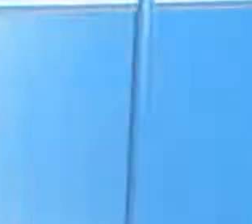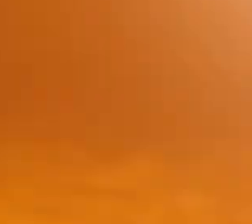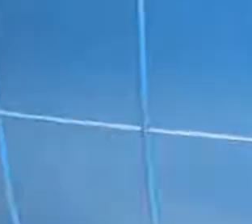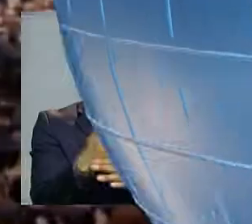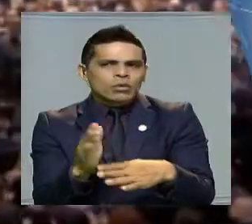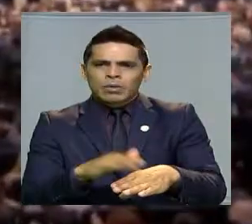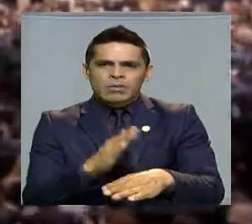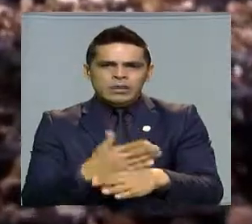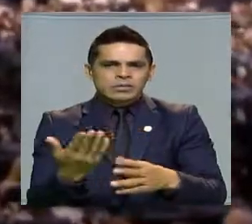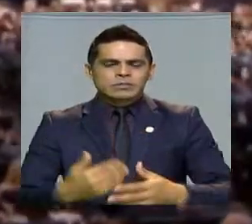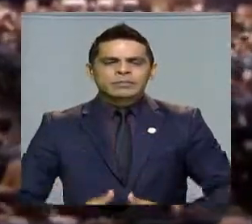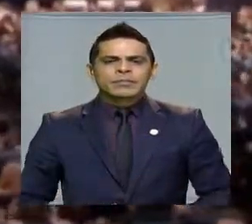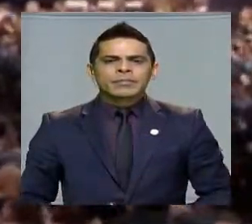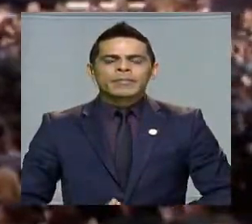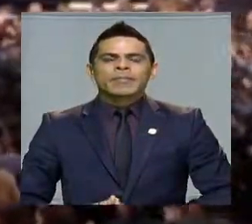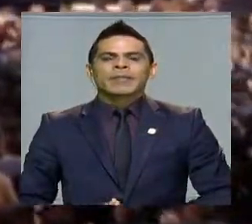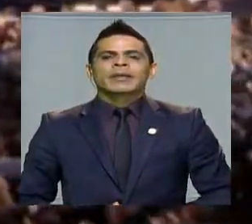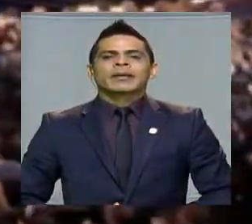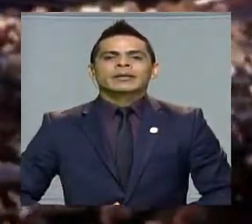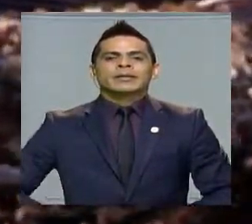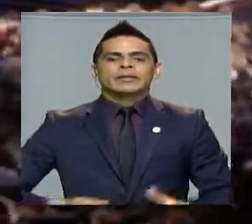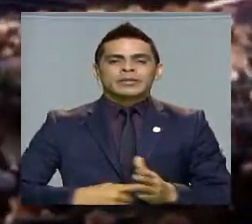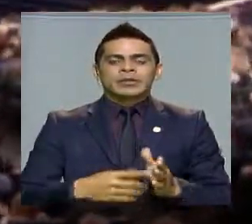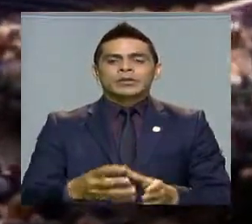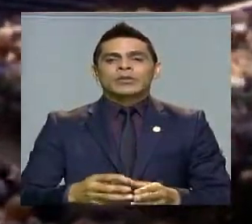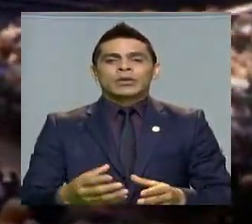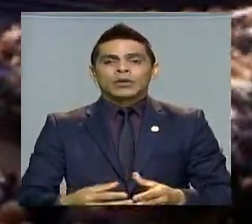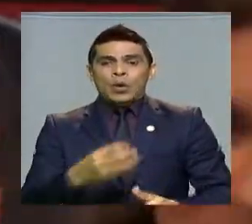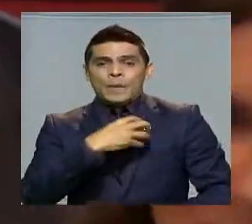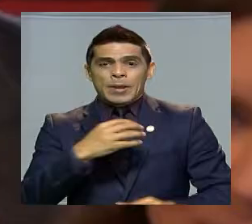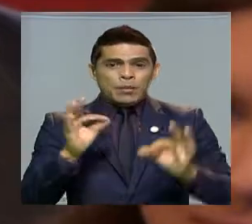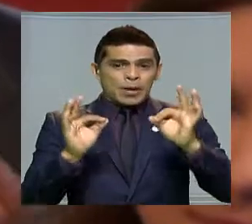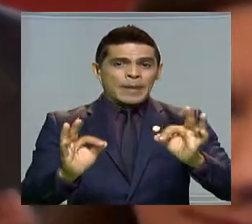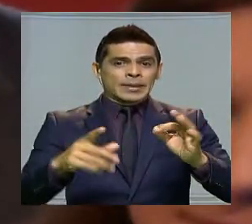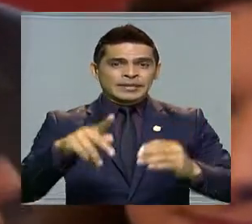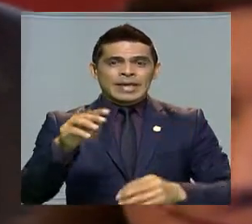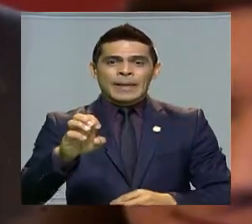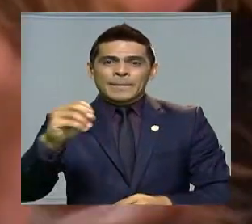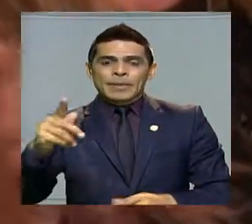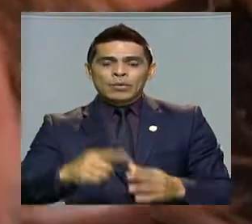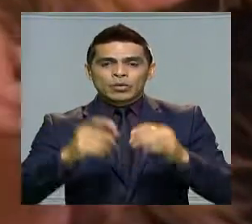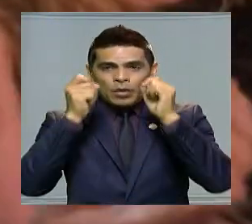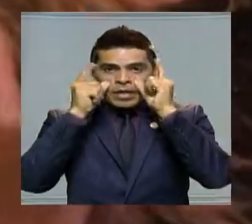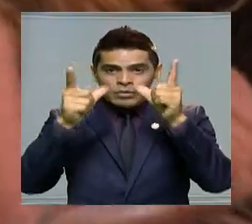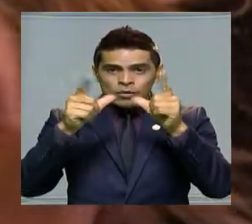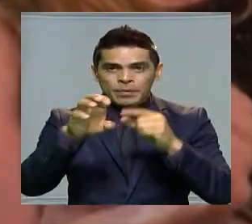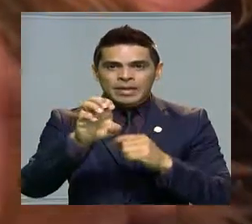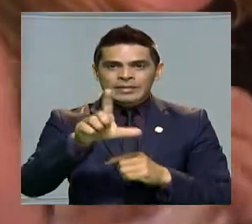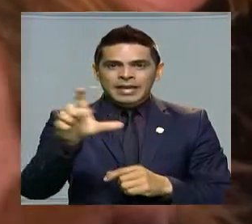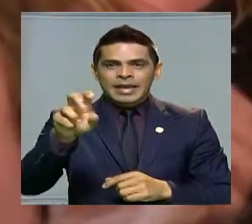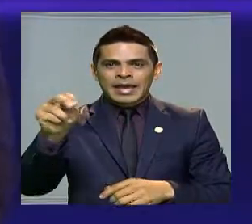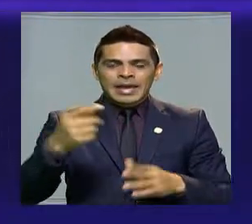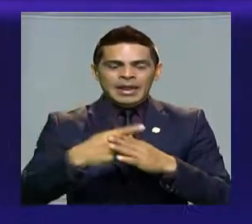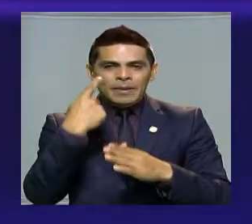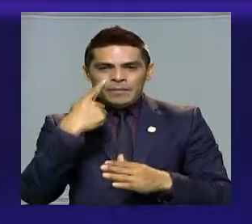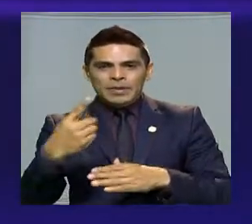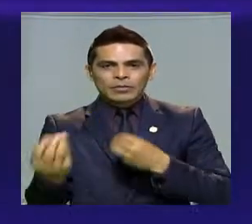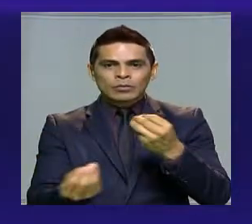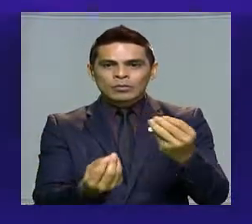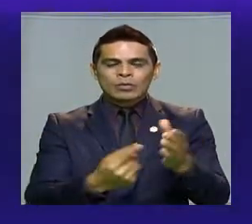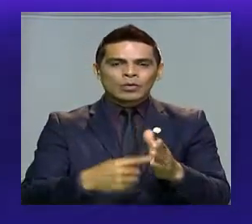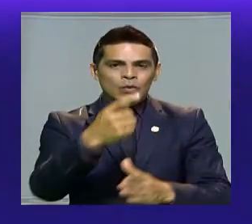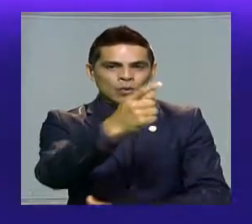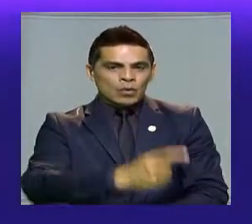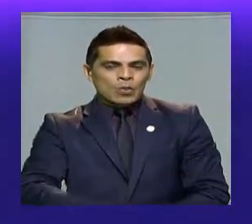pase. Los People's Choice Awards estuvieron de sorpresa. Ellen DeGeneres rompe el récord